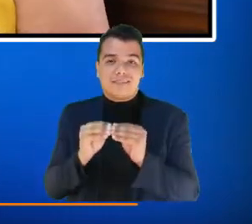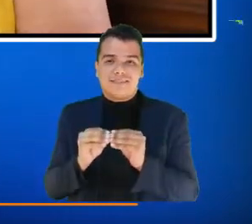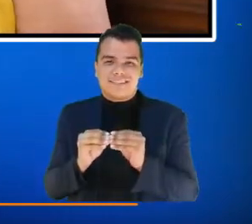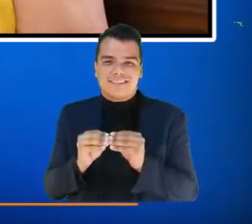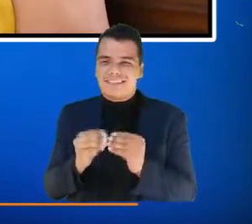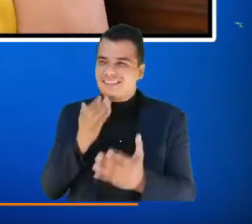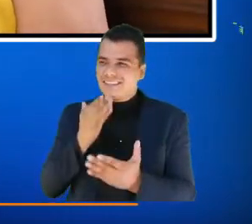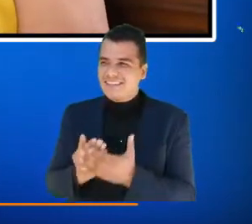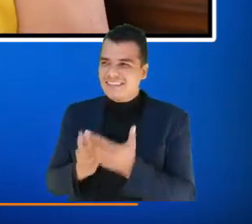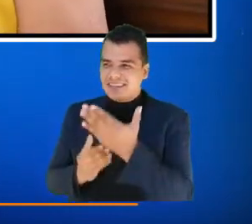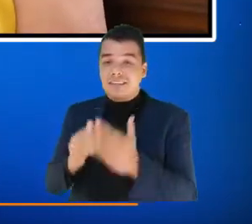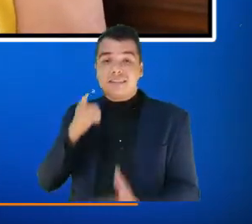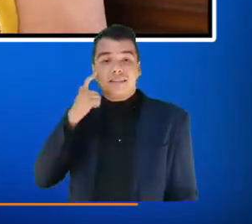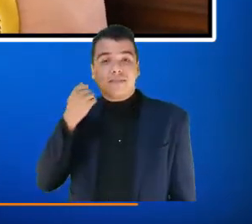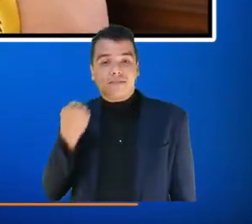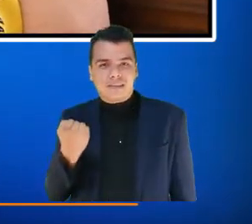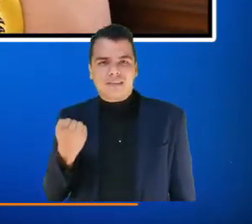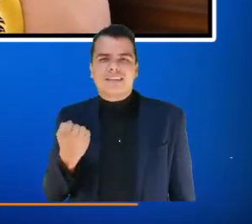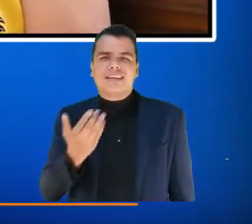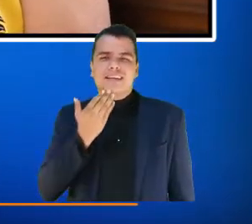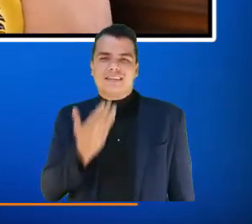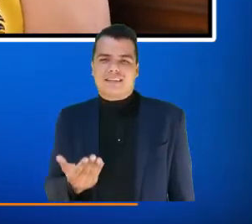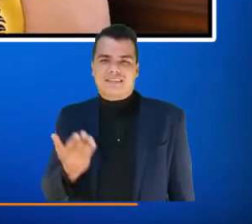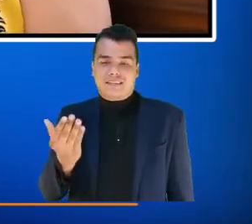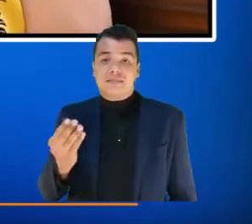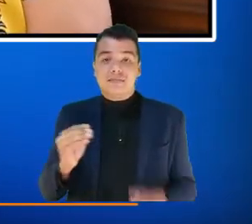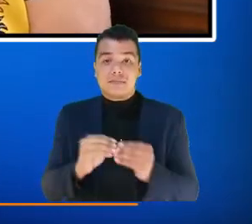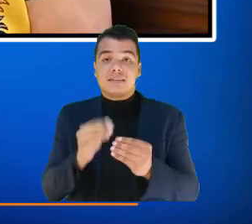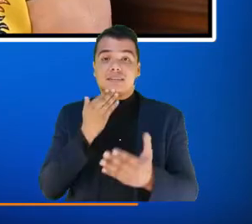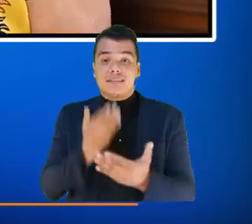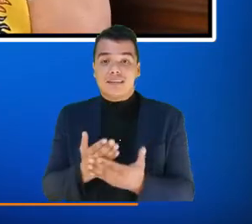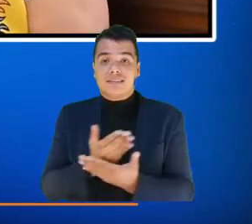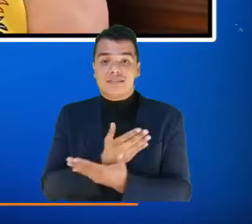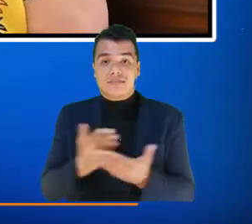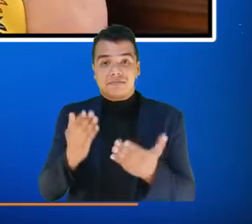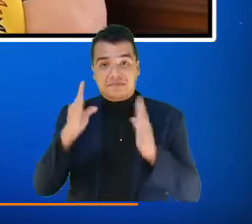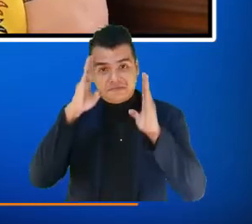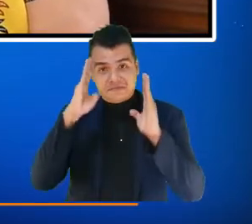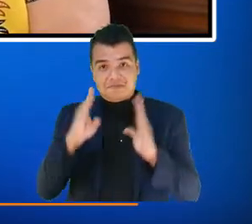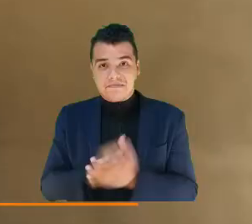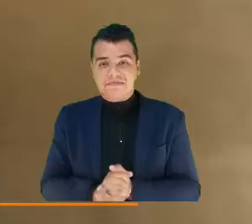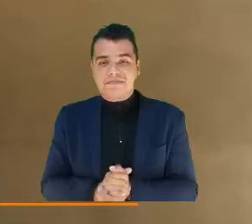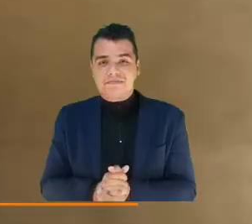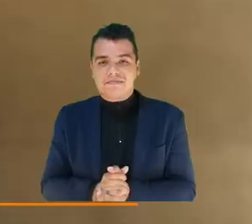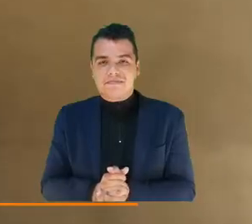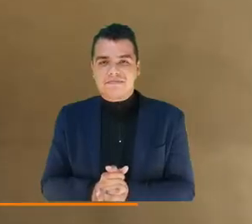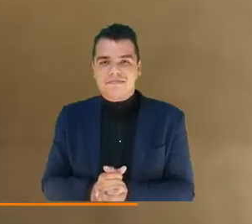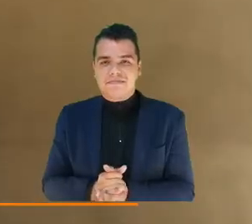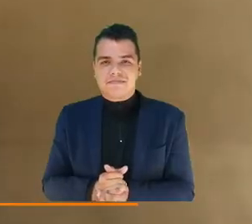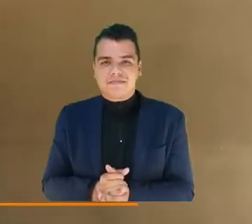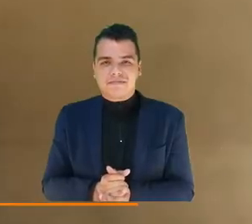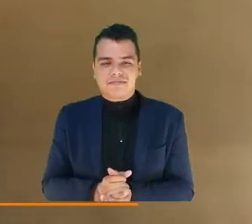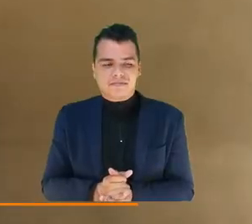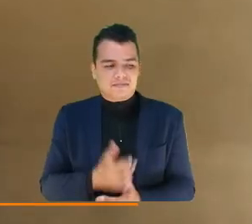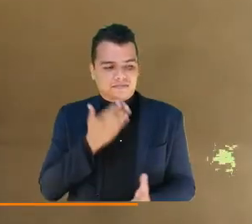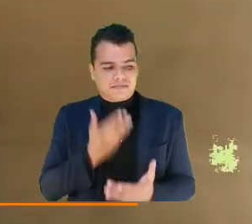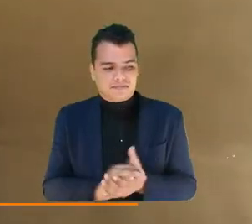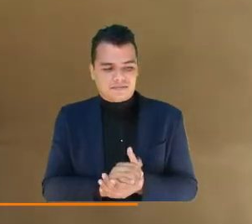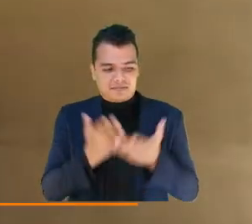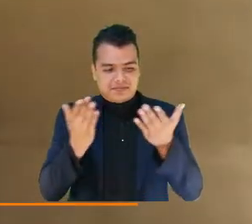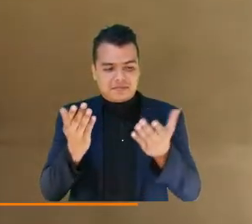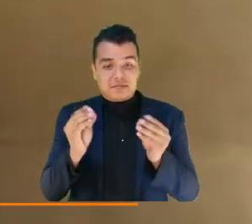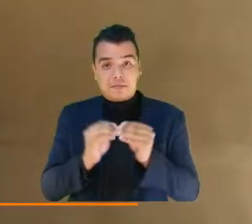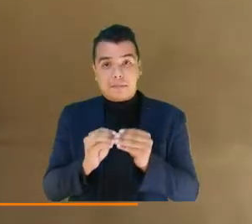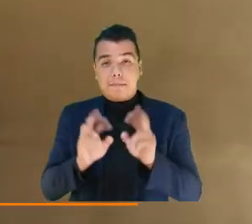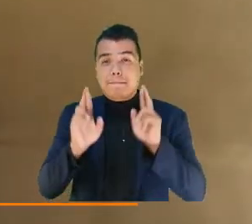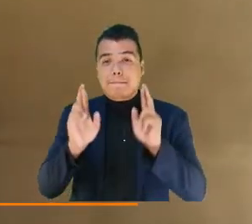pasar. Gracias, Francia, y verdaderamente, pues muchísimas gracias por haberla tenido en este programa. Bueno, gracias a ustedes, y pues yo